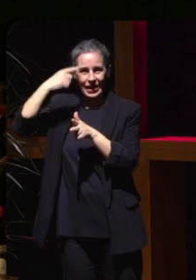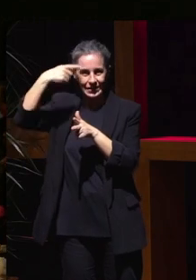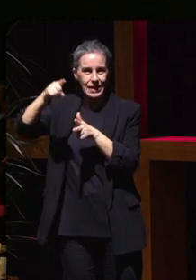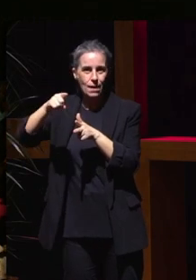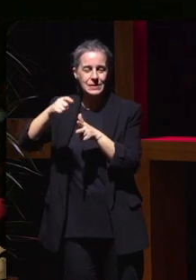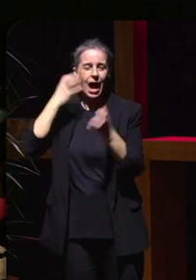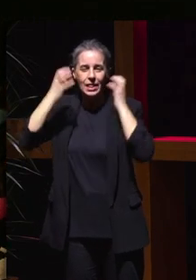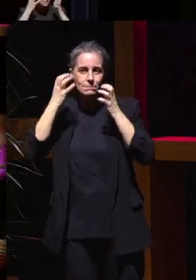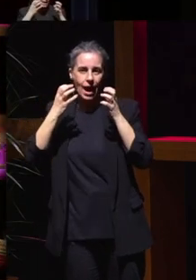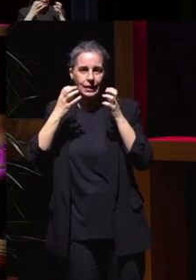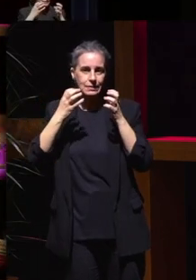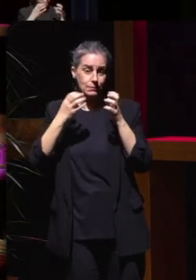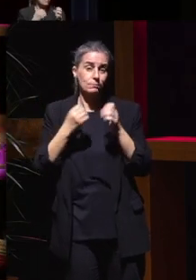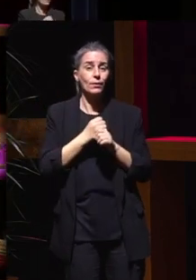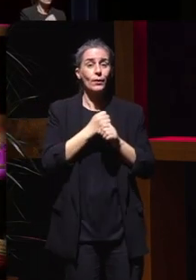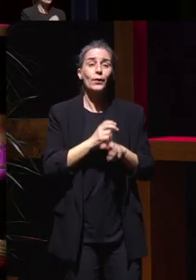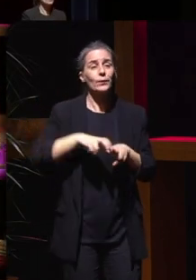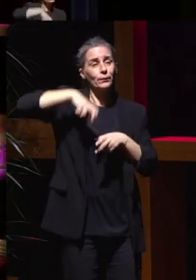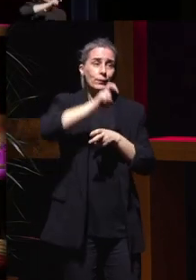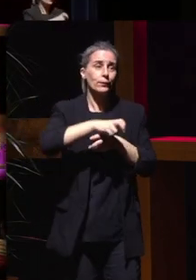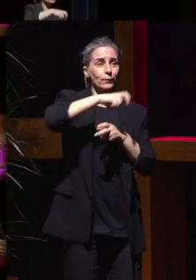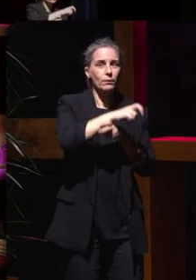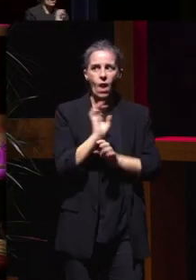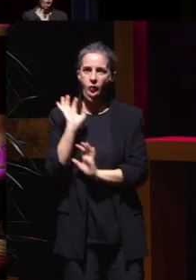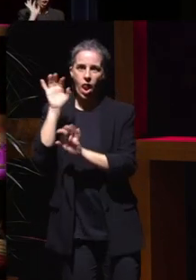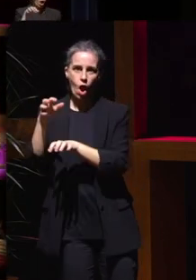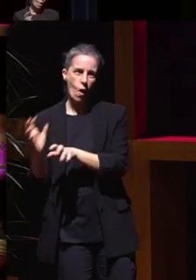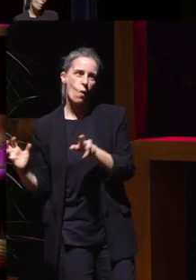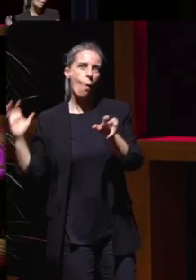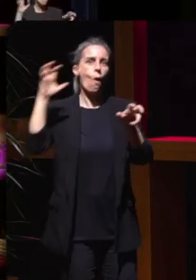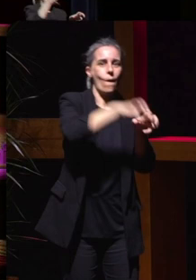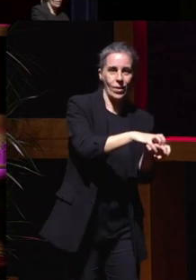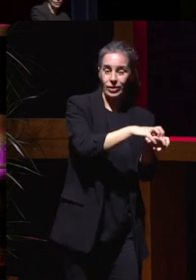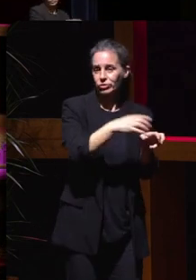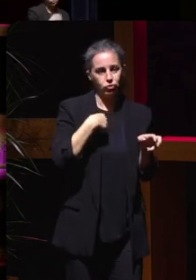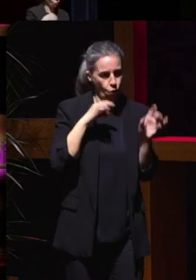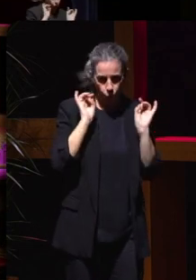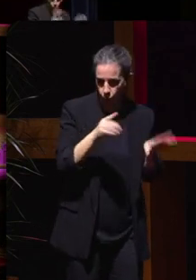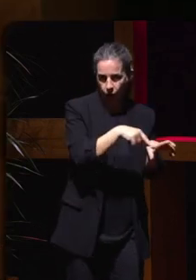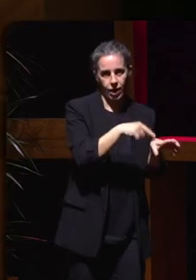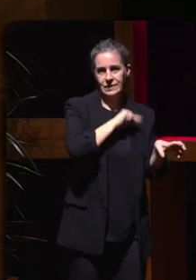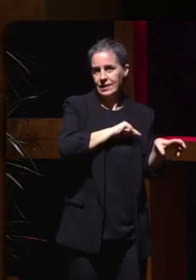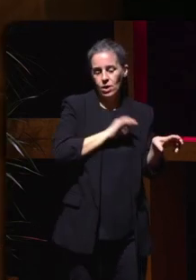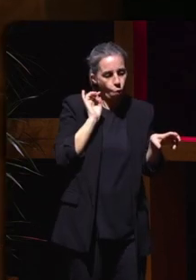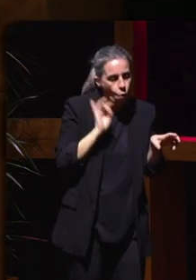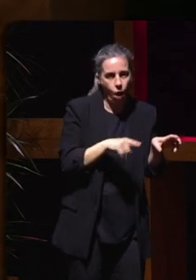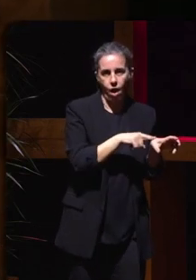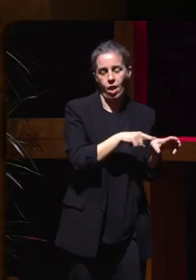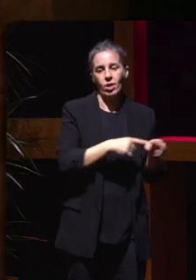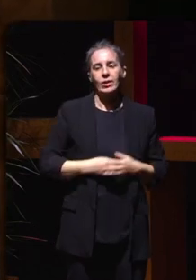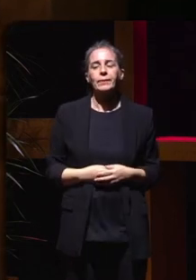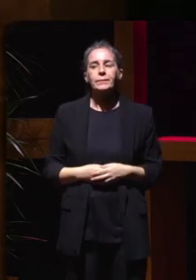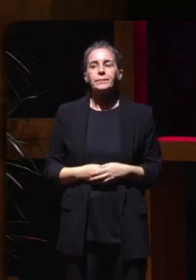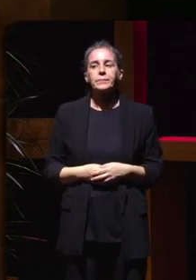alguna vaya a tapar Pues esa sensación hubo un día en concreto no que me dicen